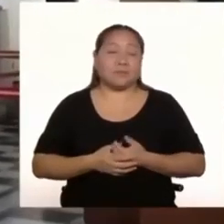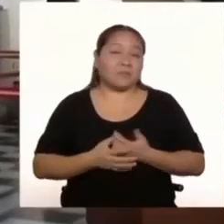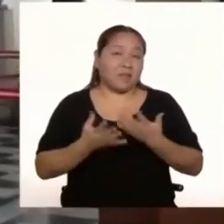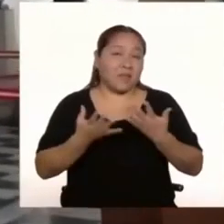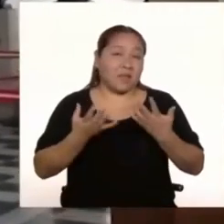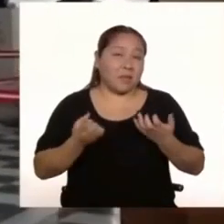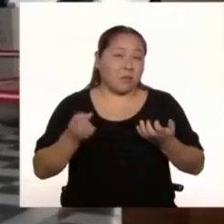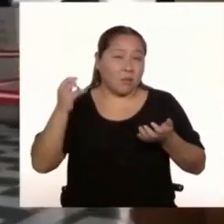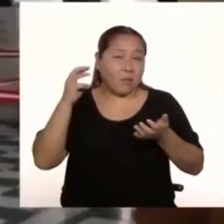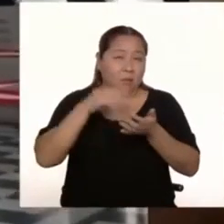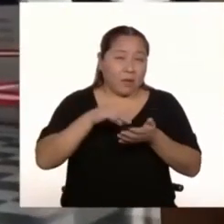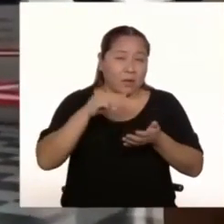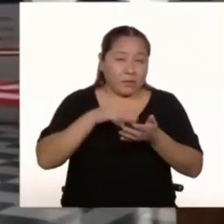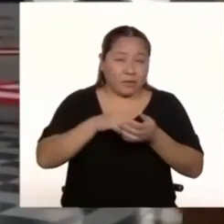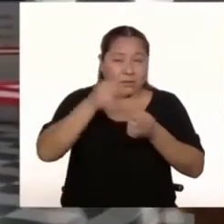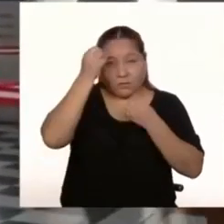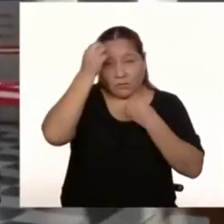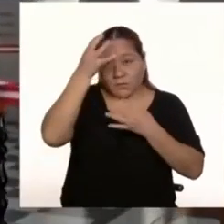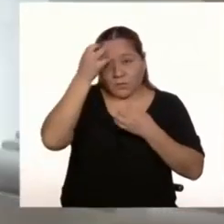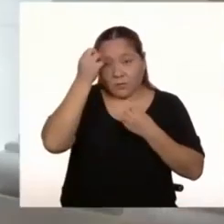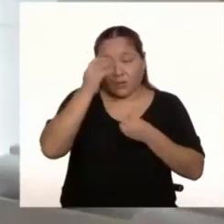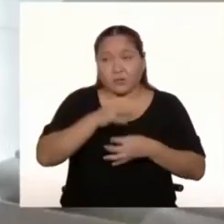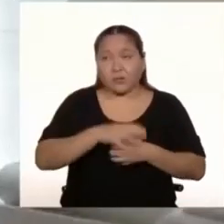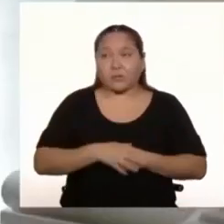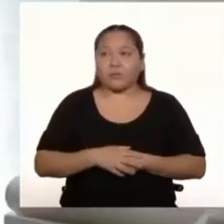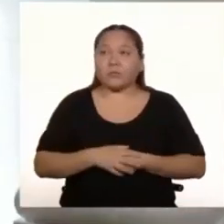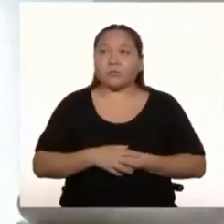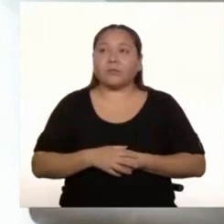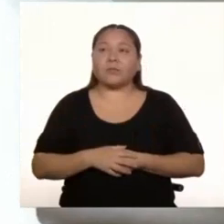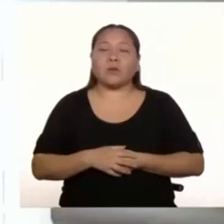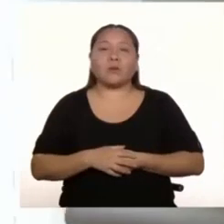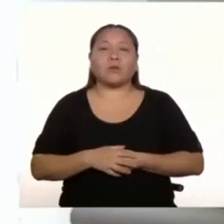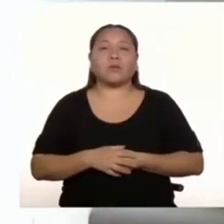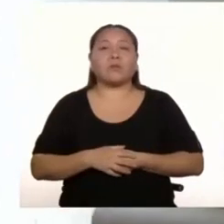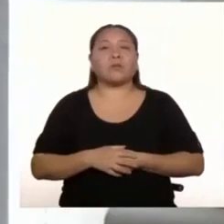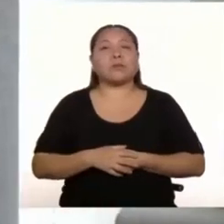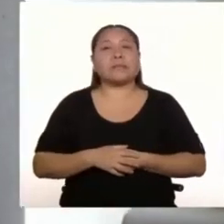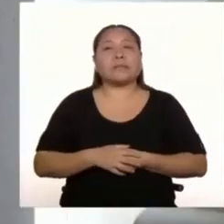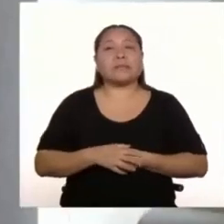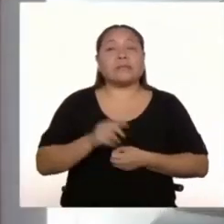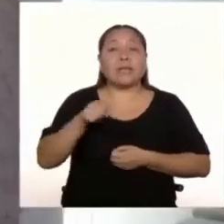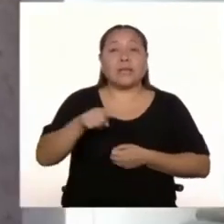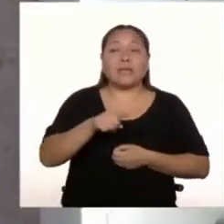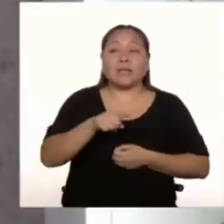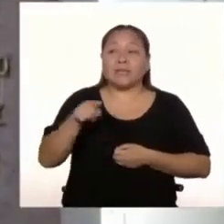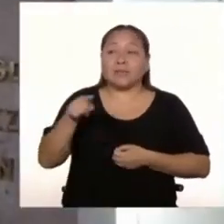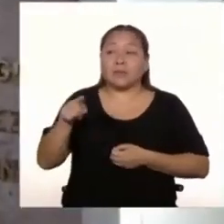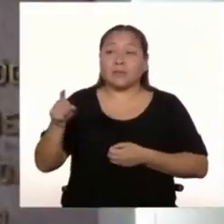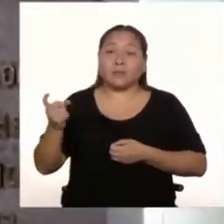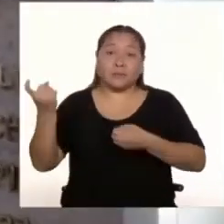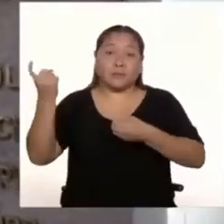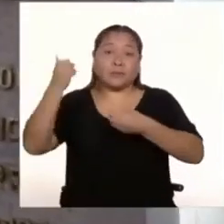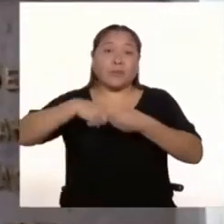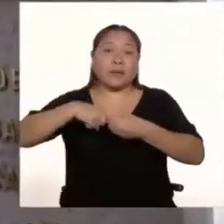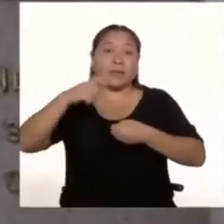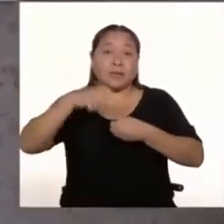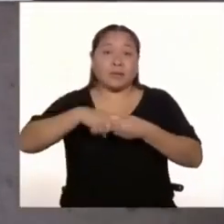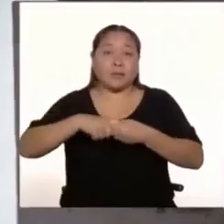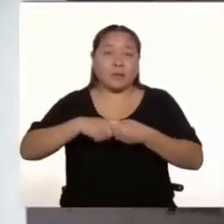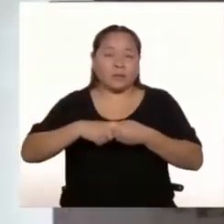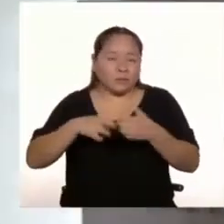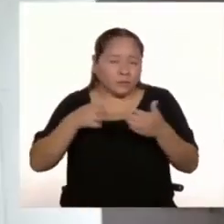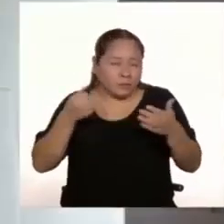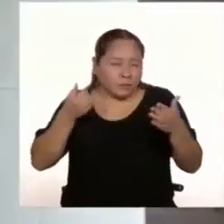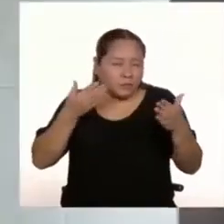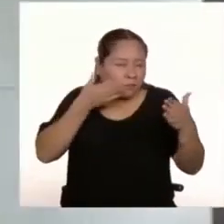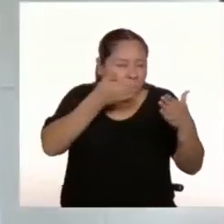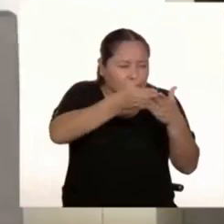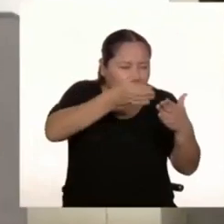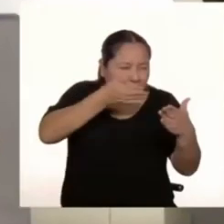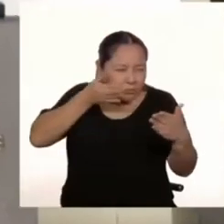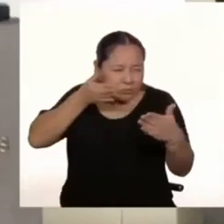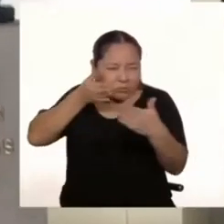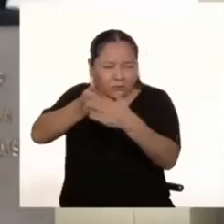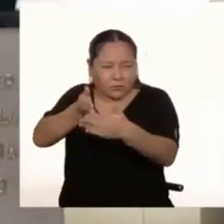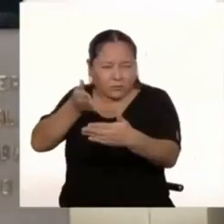mayores detalles, podemos decir que ellos fueron quienes participaron en la lucha directa contra el sistema